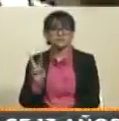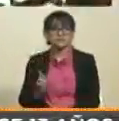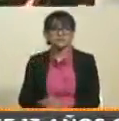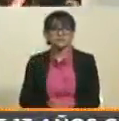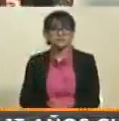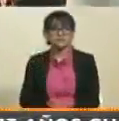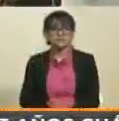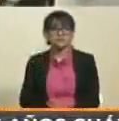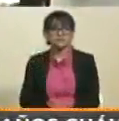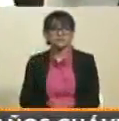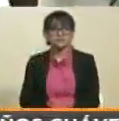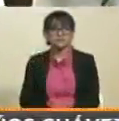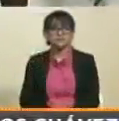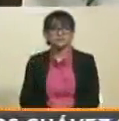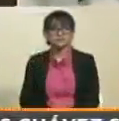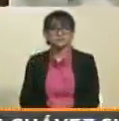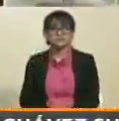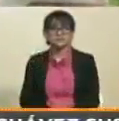Vamos, Venezuela.